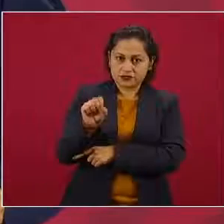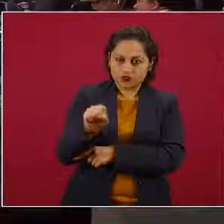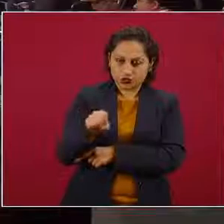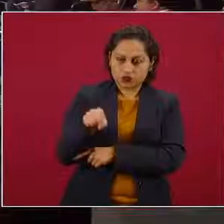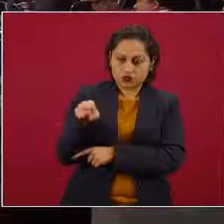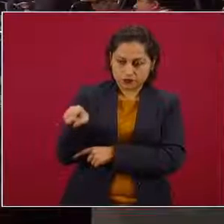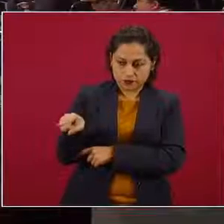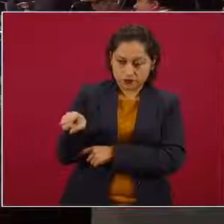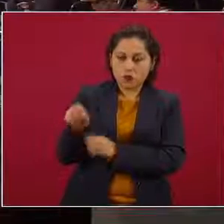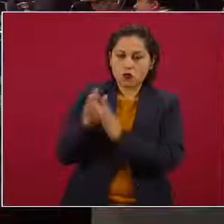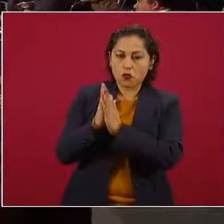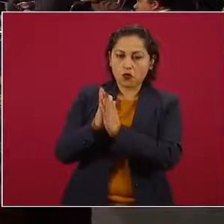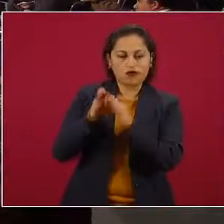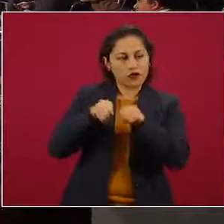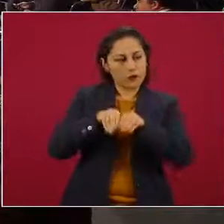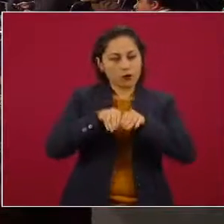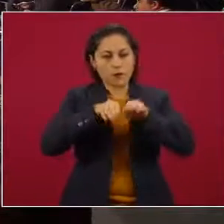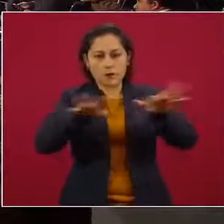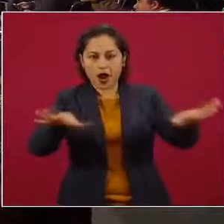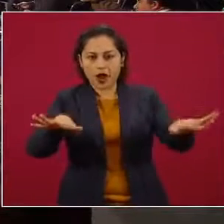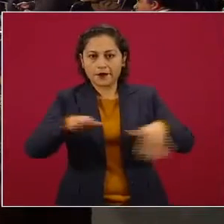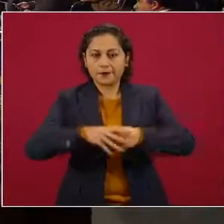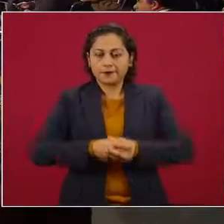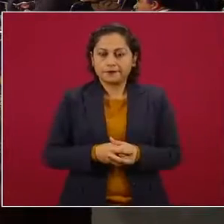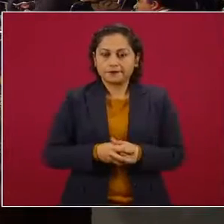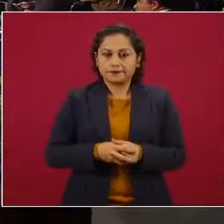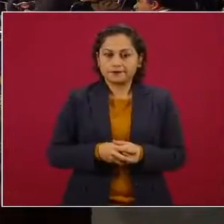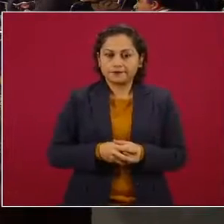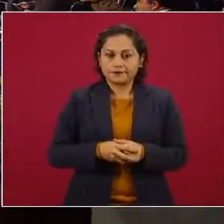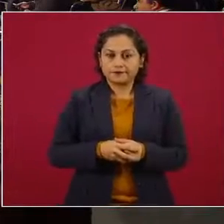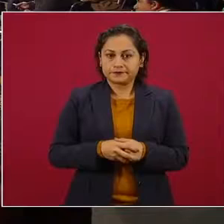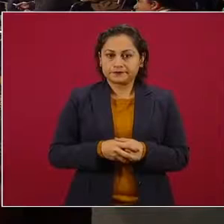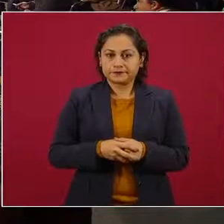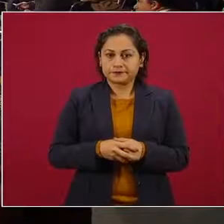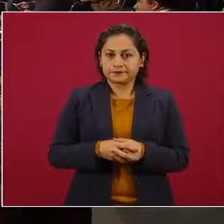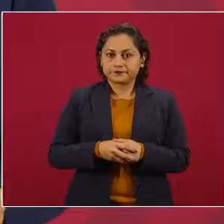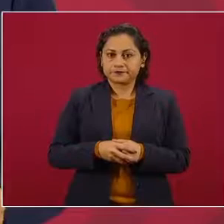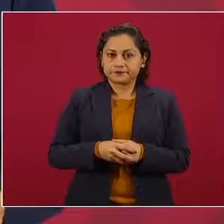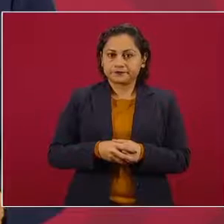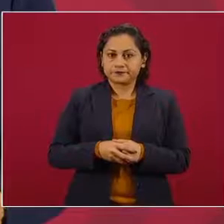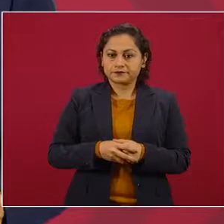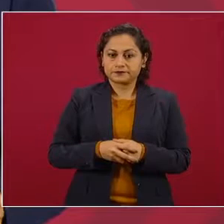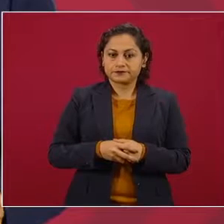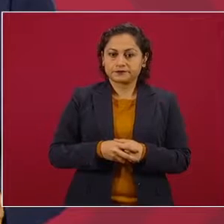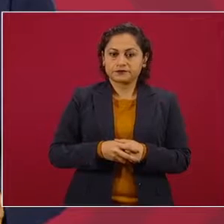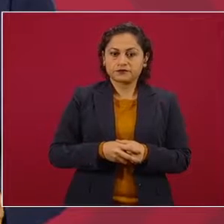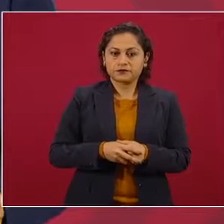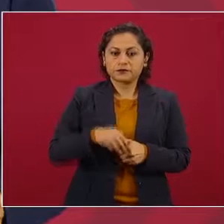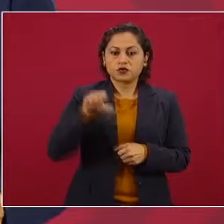se difunda, se despidió de nosotros